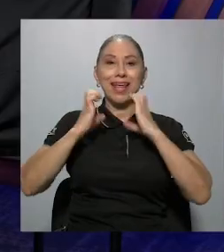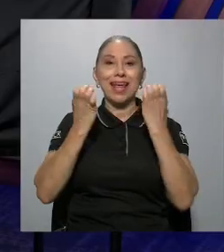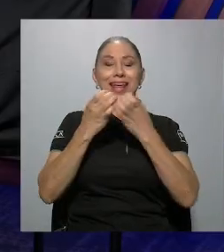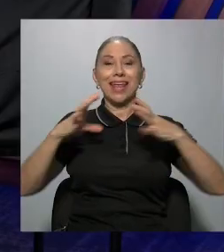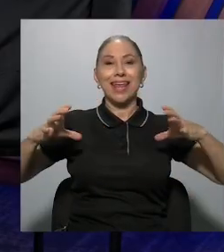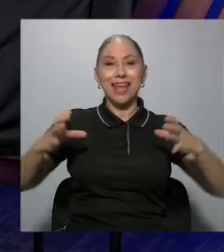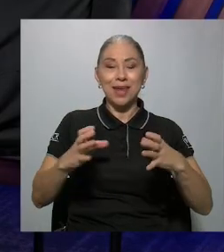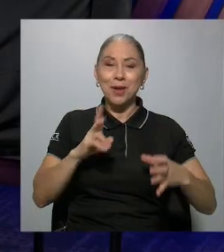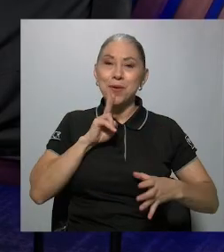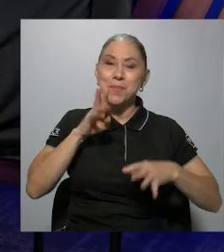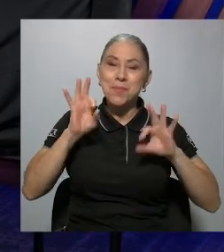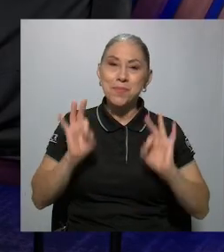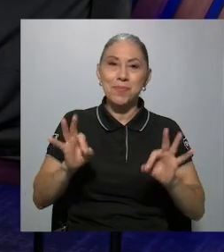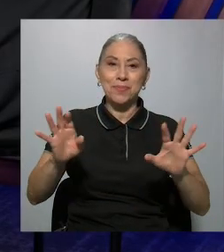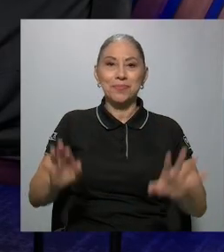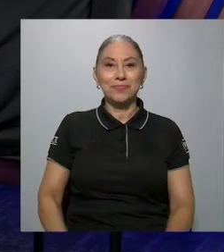definitivamente.